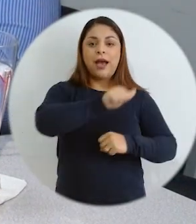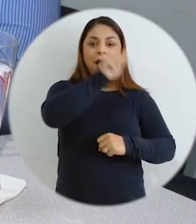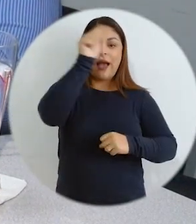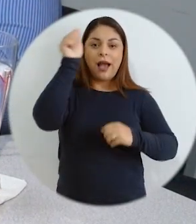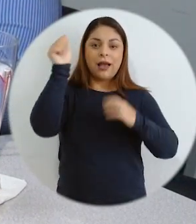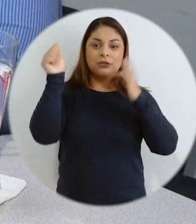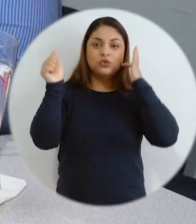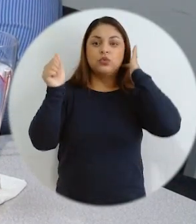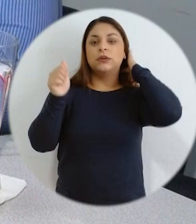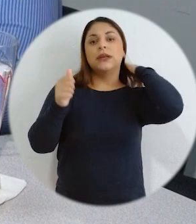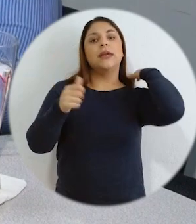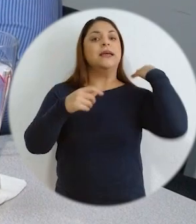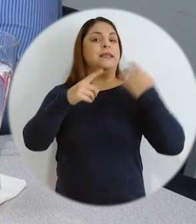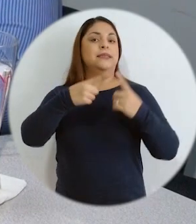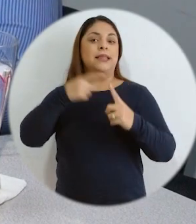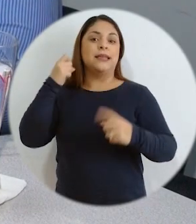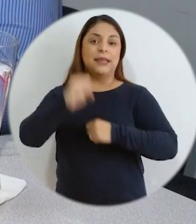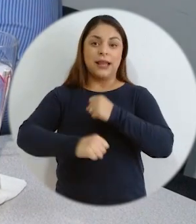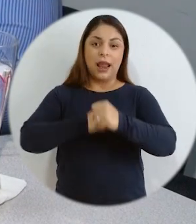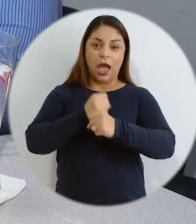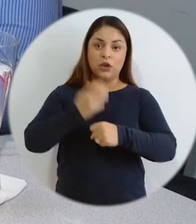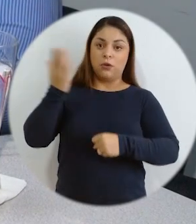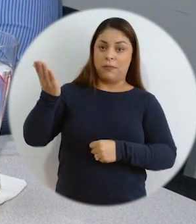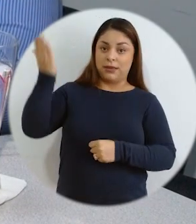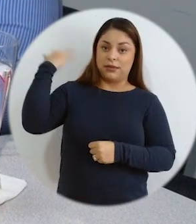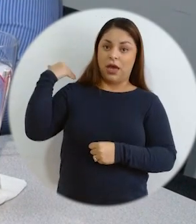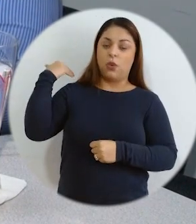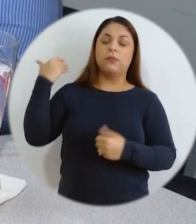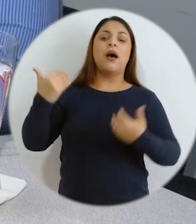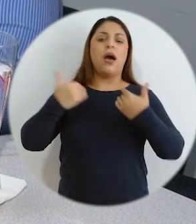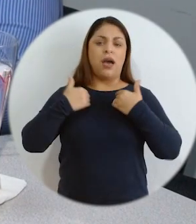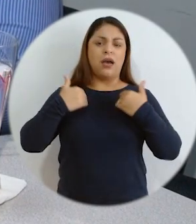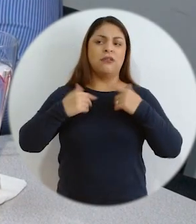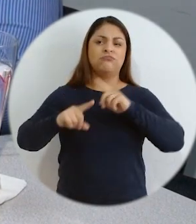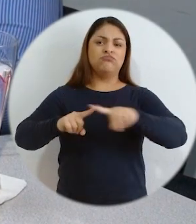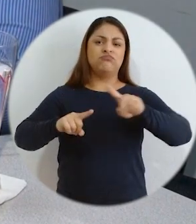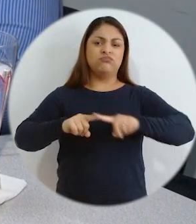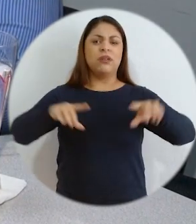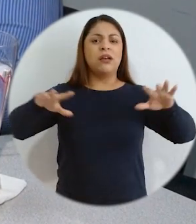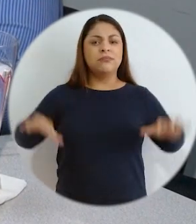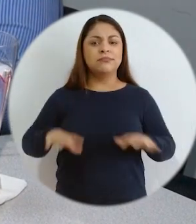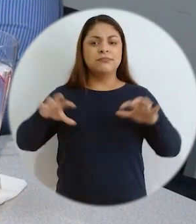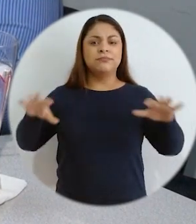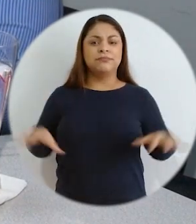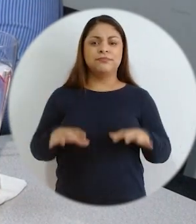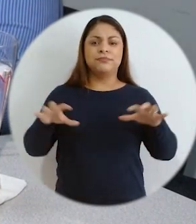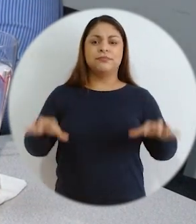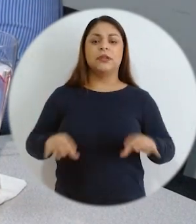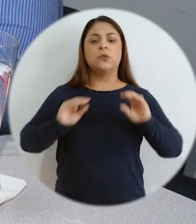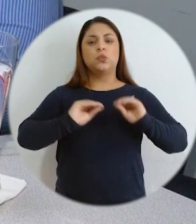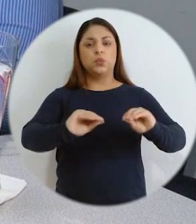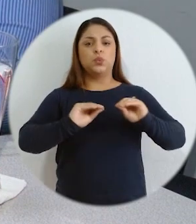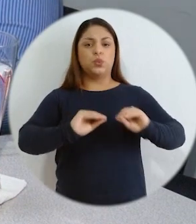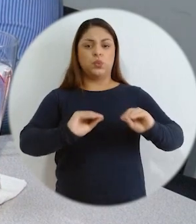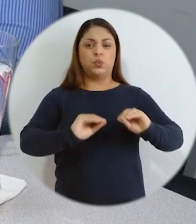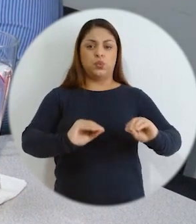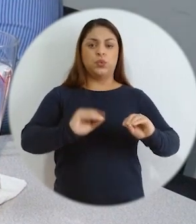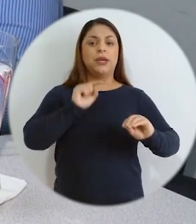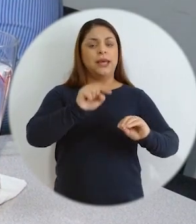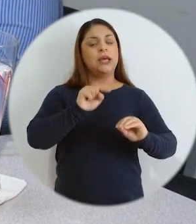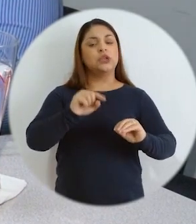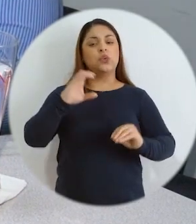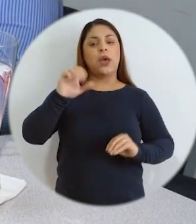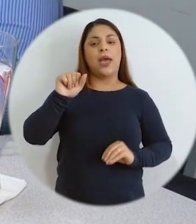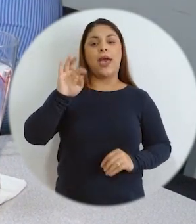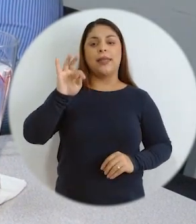muy bien. Que pues ha venido desde el año pasado realizando diferentes actividades de